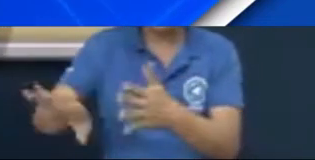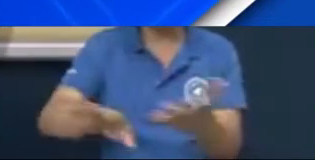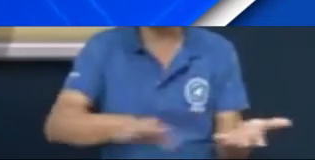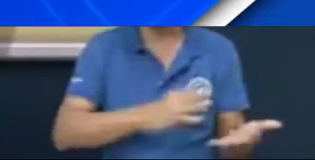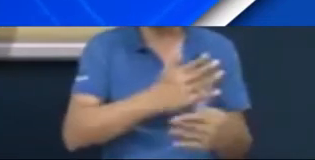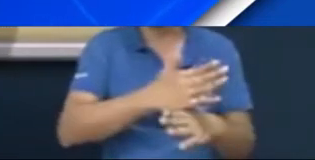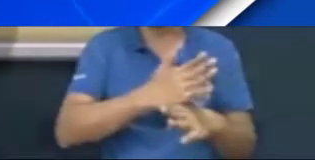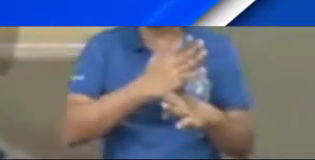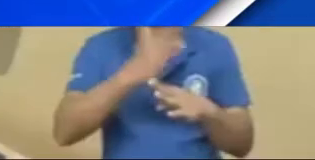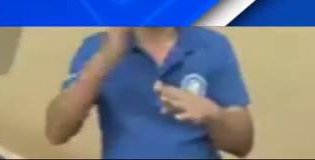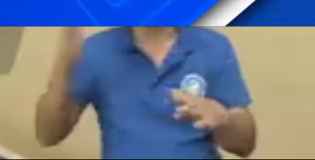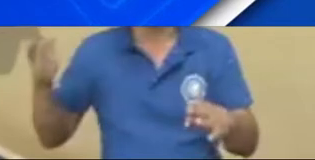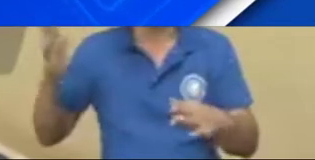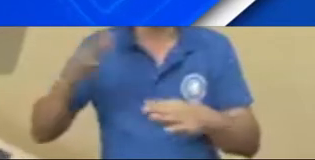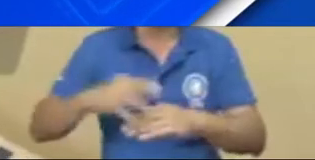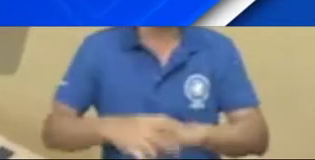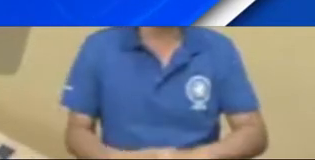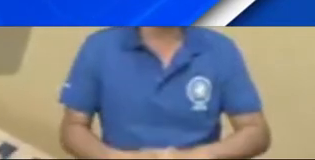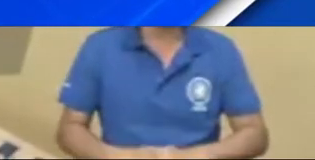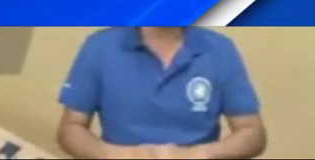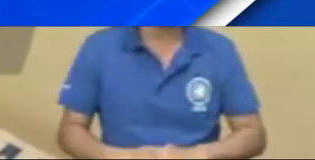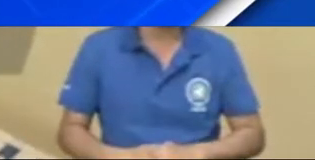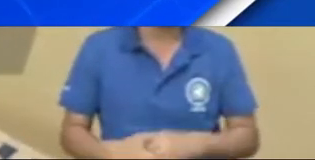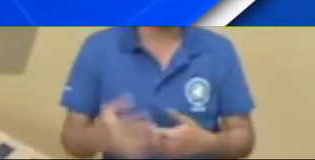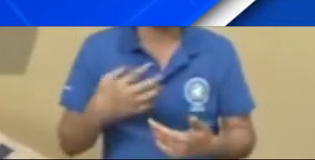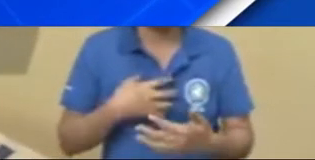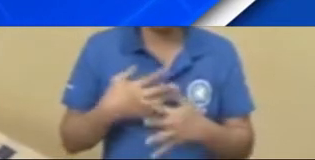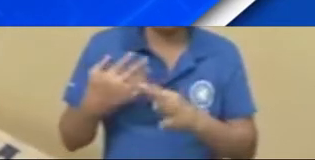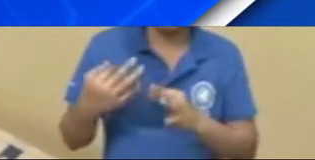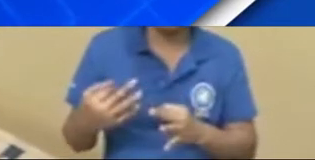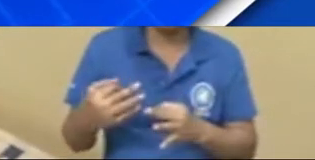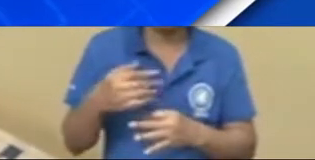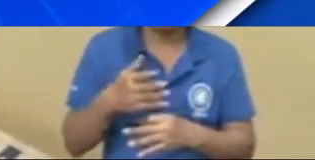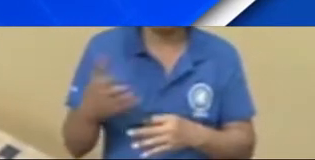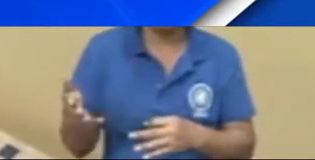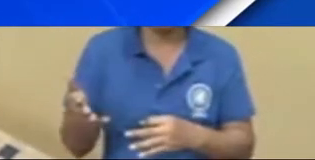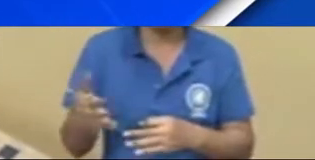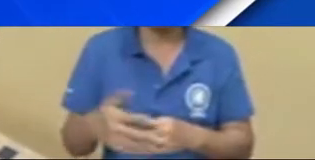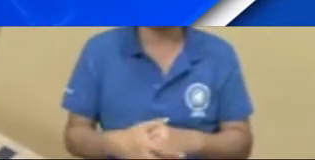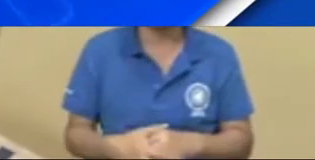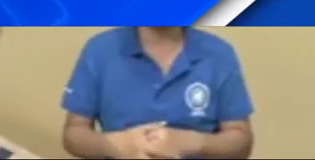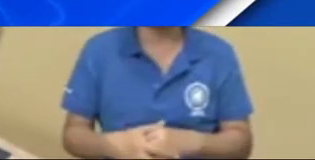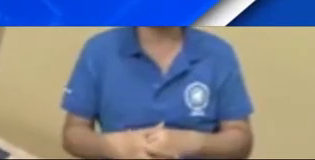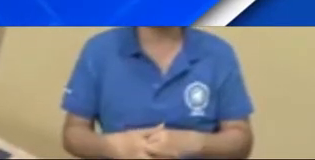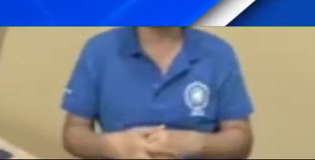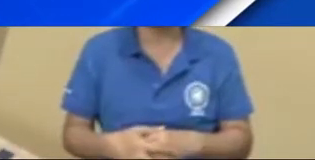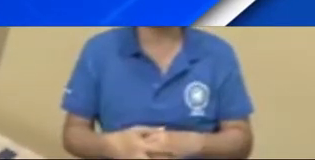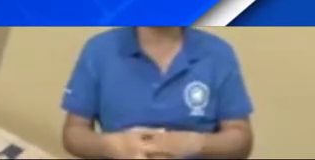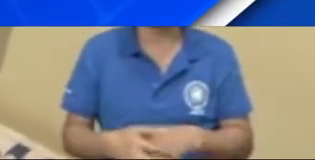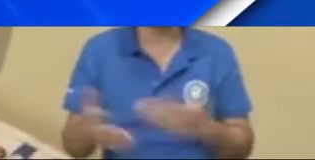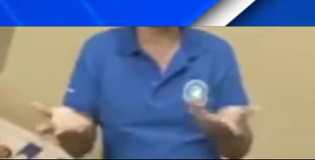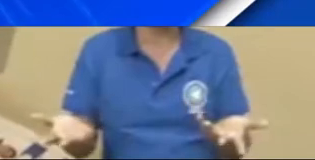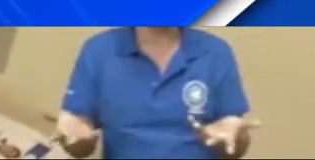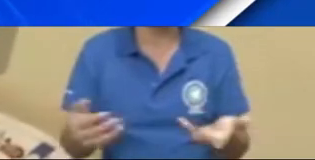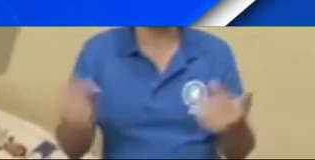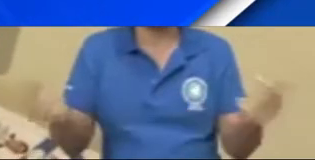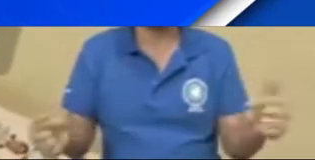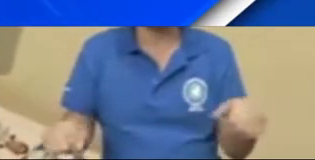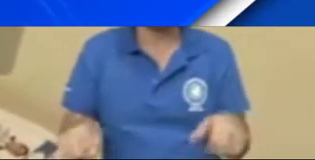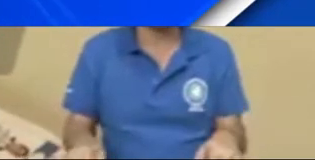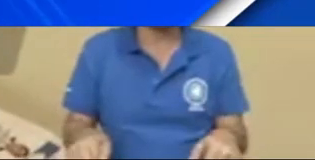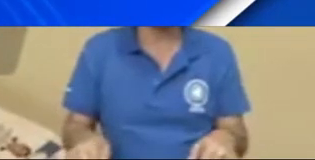lo que corresponde ya al ejercicio en sí, que es la parte de lo que estamos